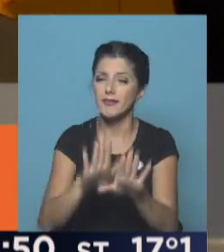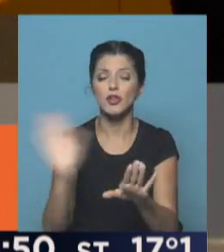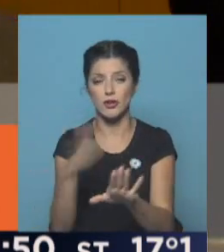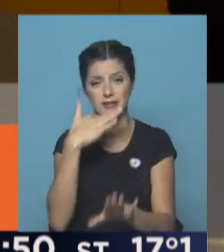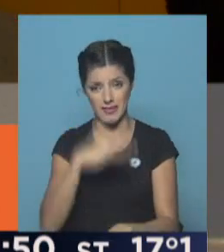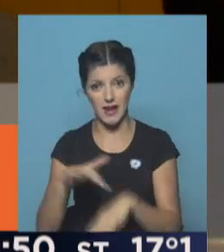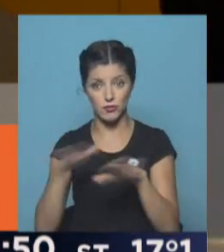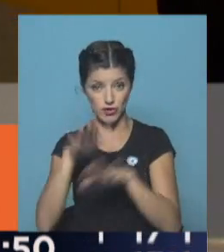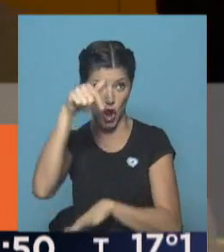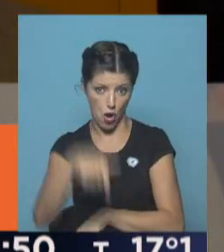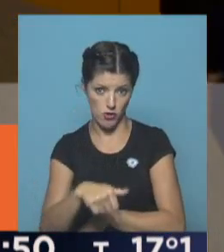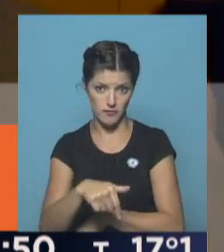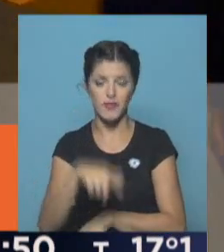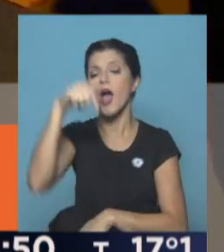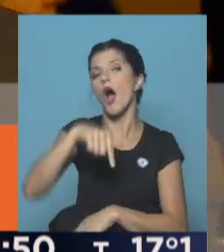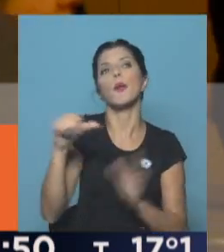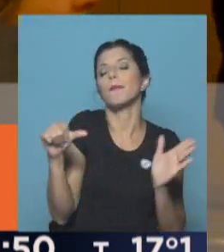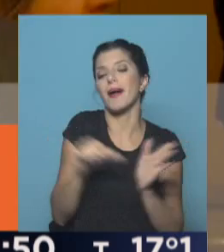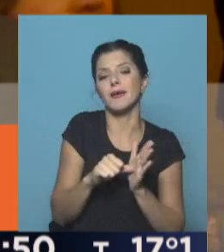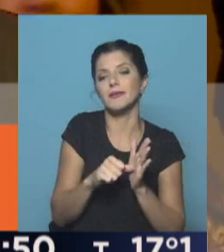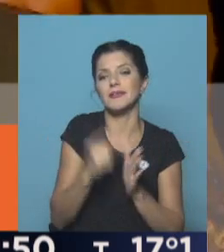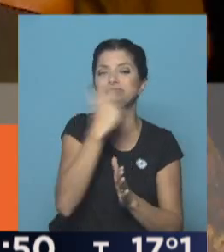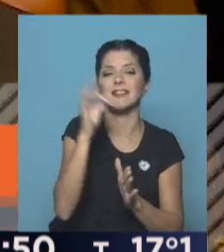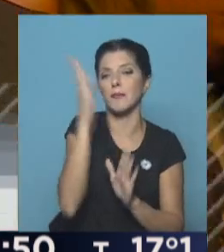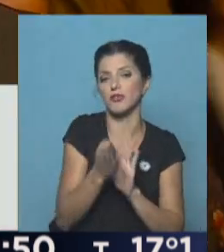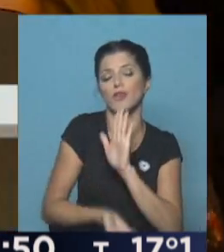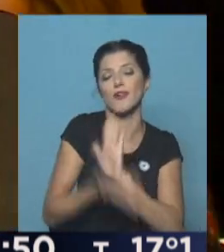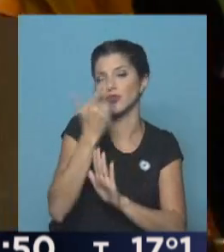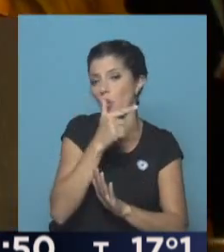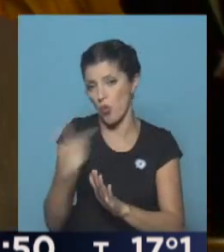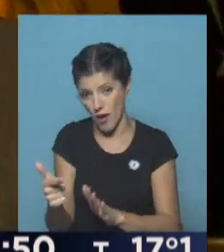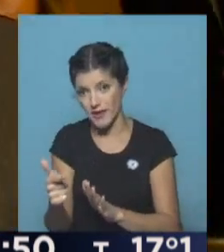estamos viviendo. Ya no estamos en un país de 30% de inflación, así que hay que tener en cuenta esto.